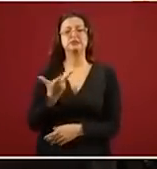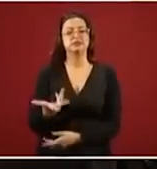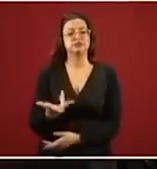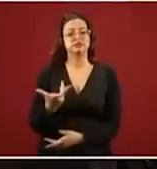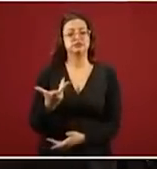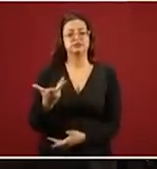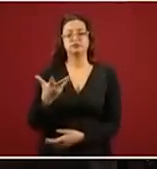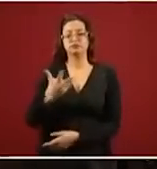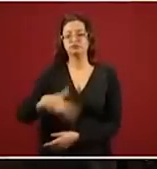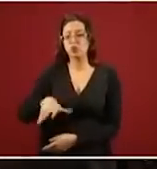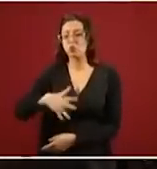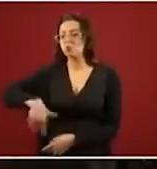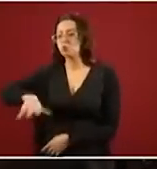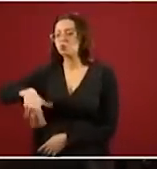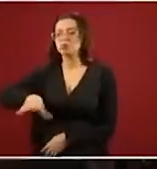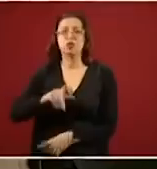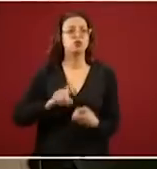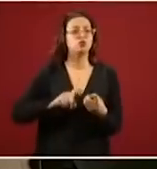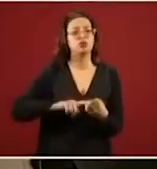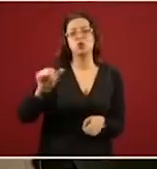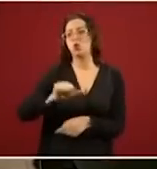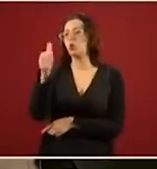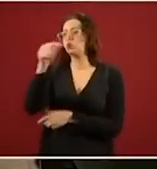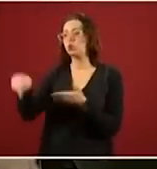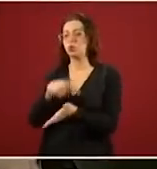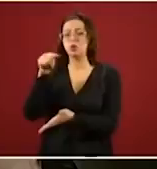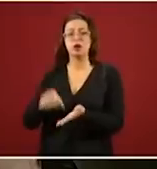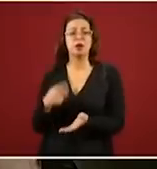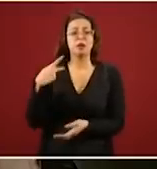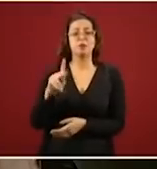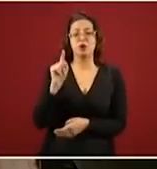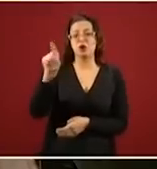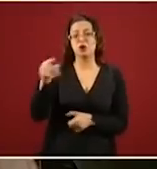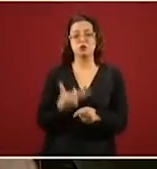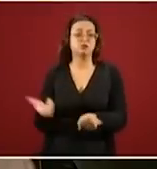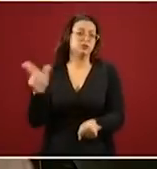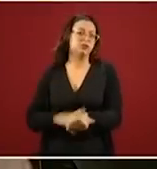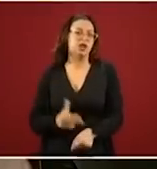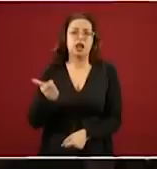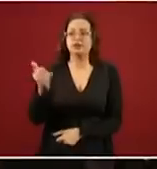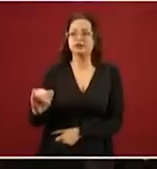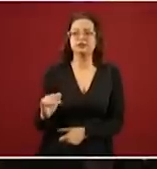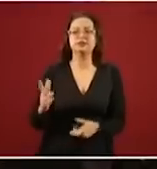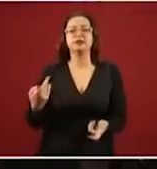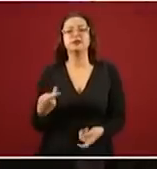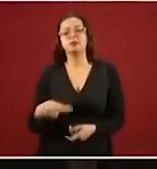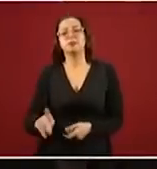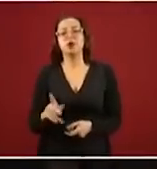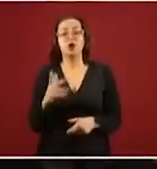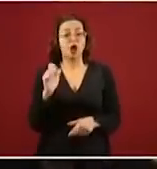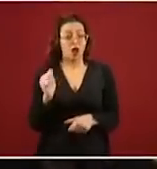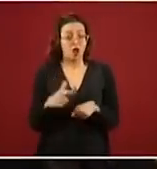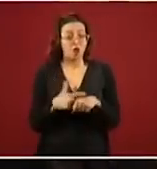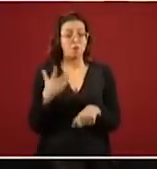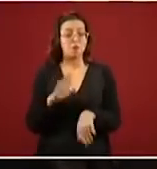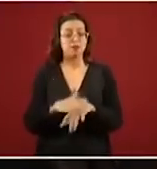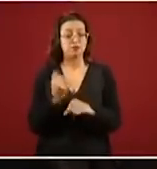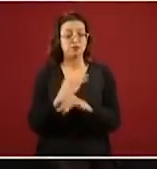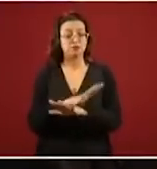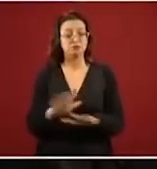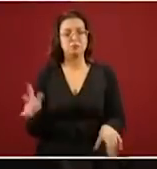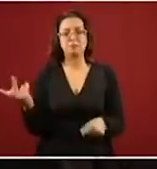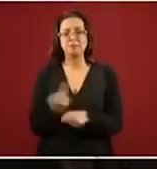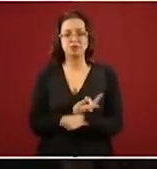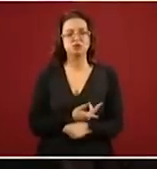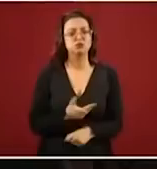están buscando desesperadamente en otros lugares sin embargo bueno pues es la clínica que les toca saber si por ejemplo les han dado un informe de ver qué ha sucedido si bien